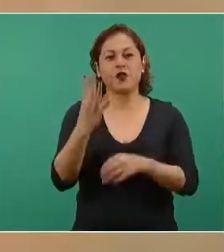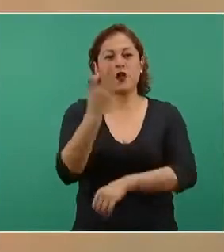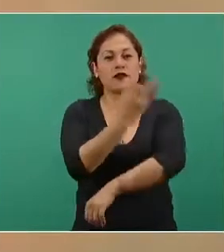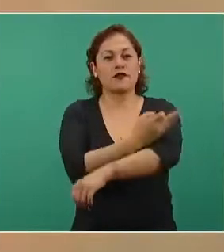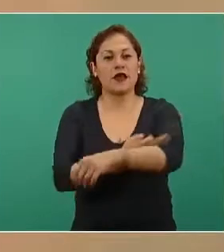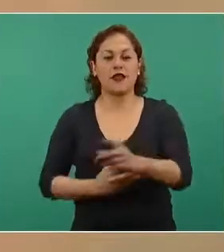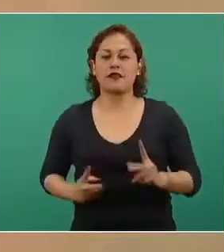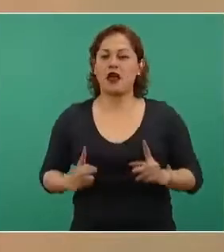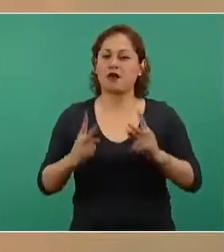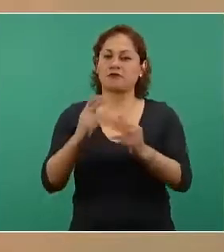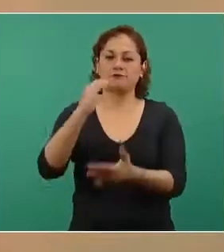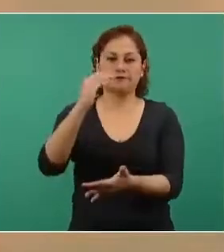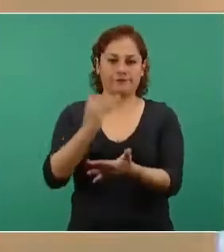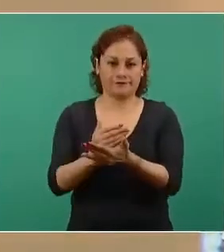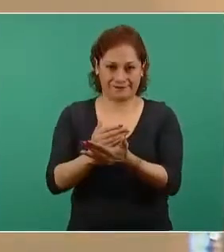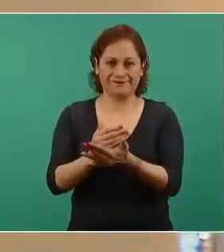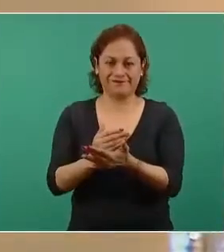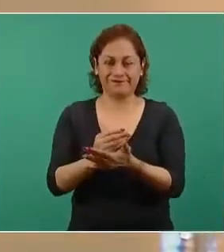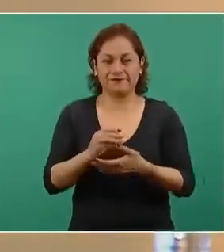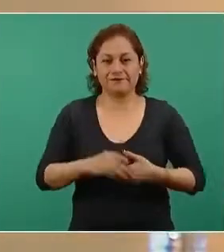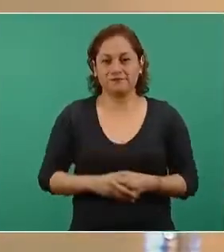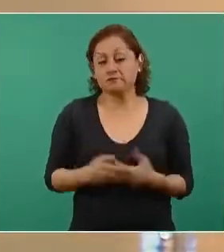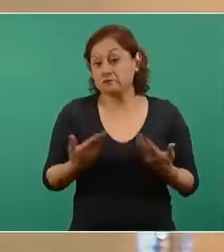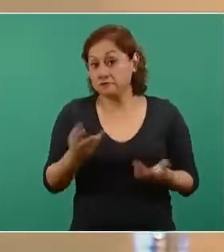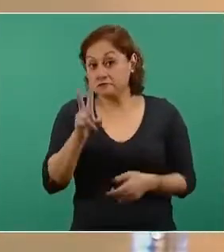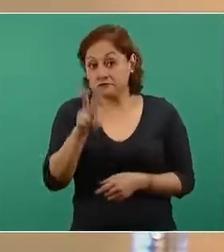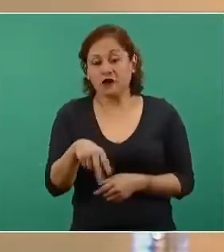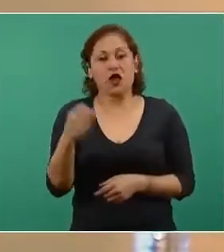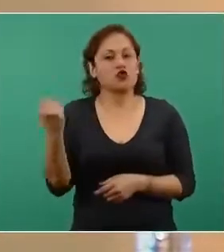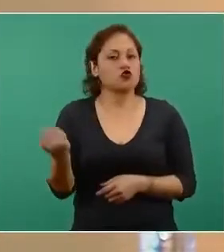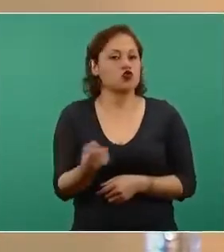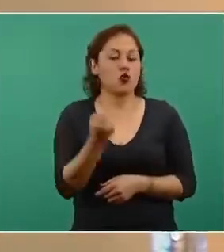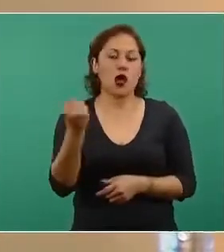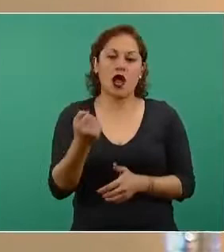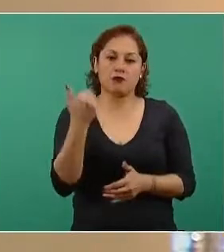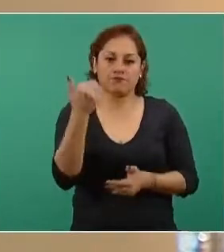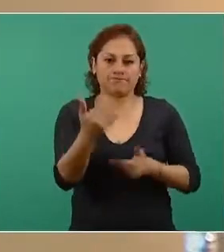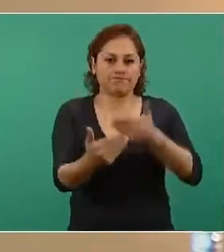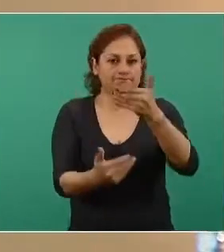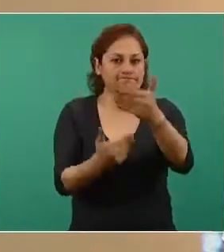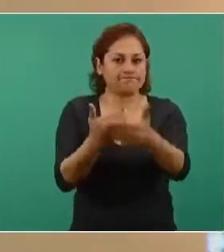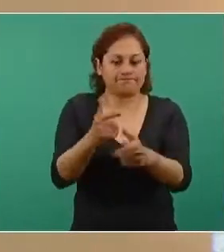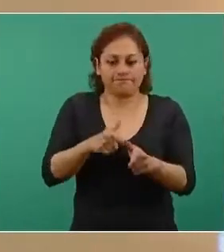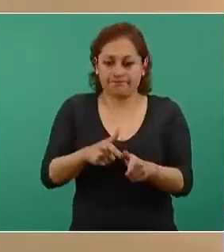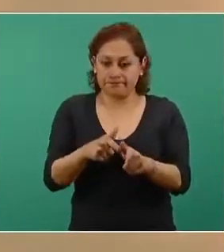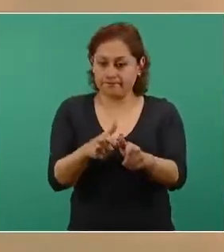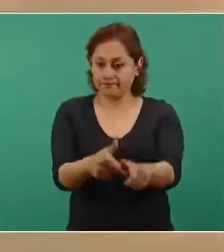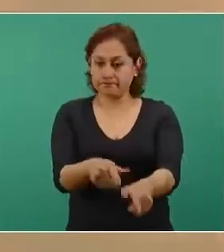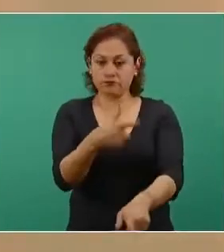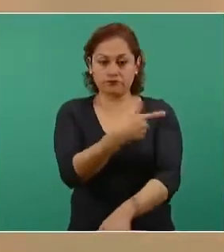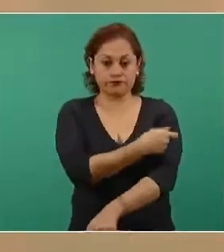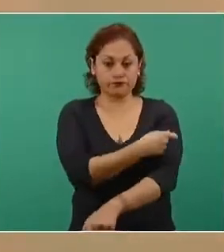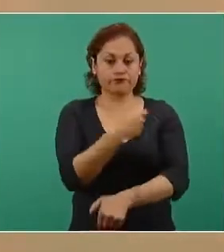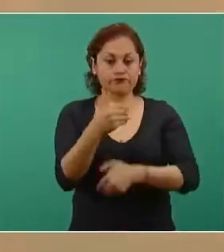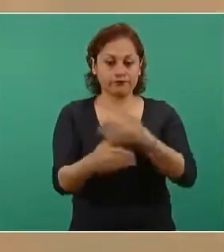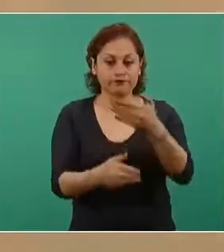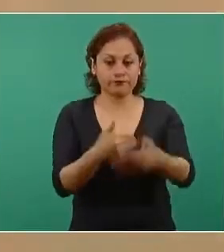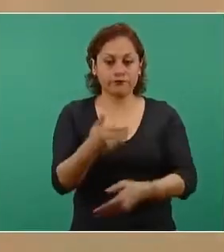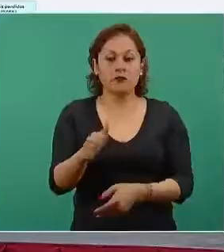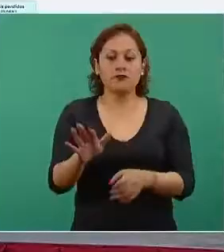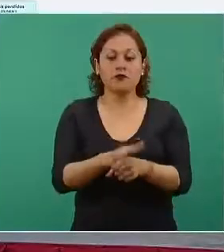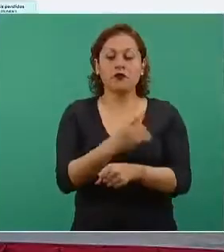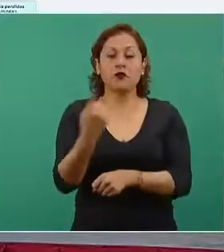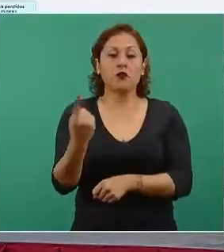tarde y que afortunadamente pues esto ha fluido de buena forma y con base a lo esperado tan